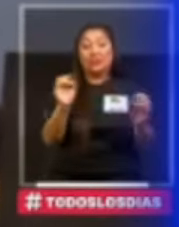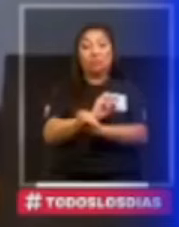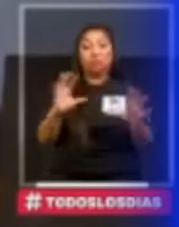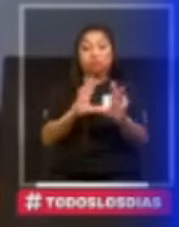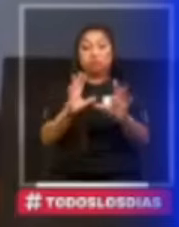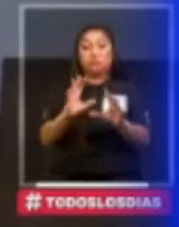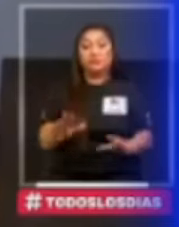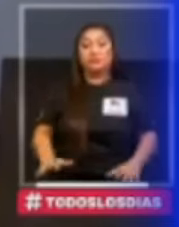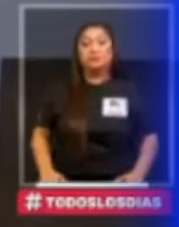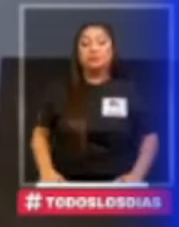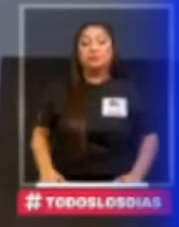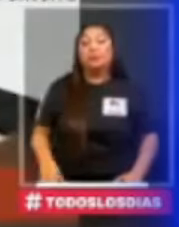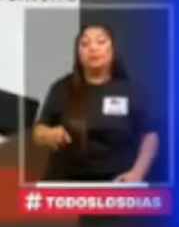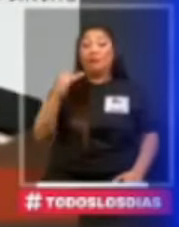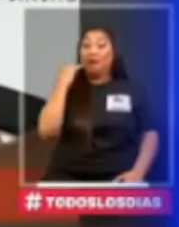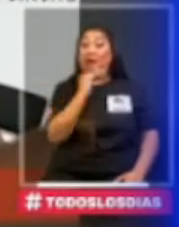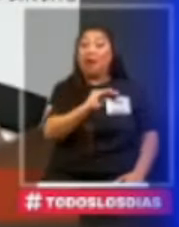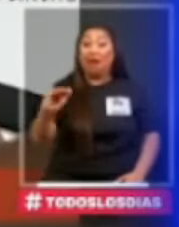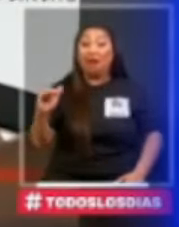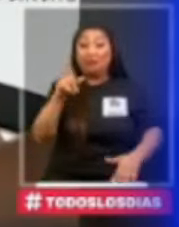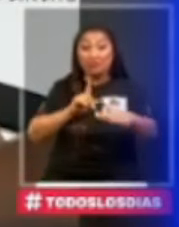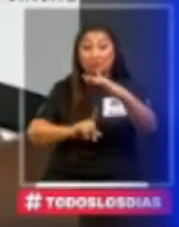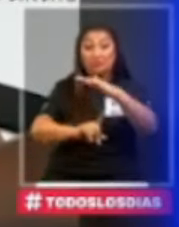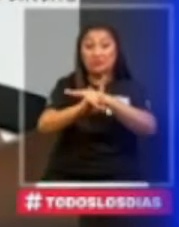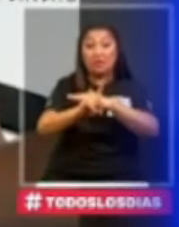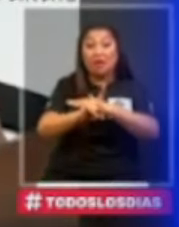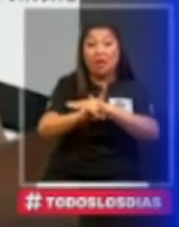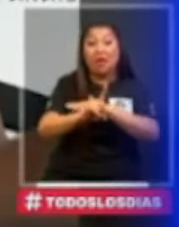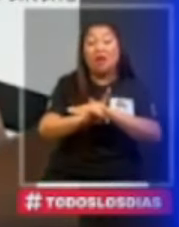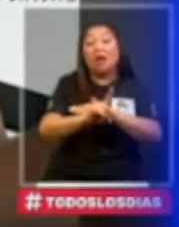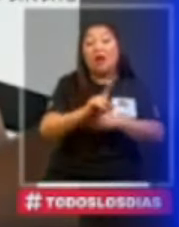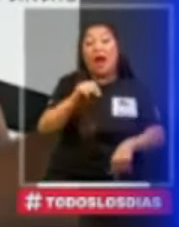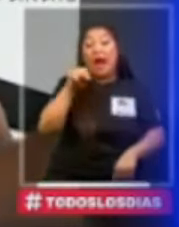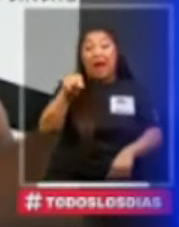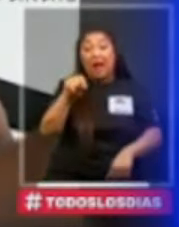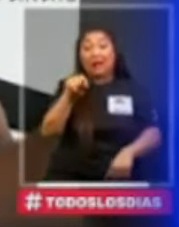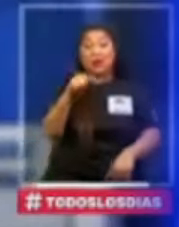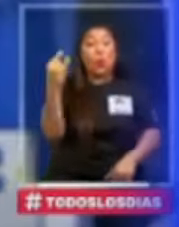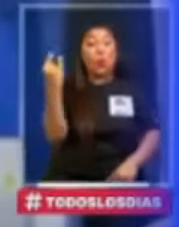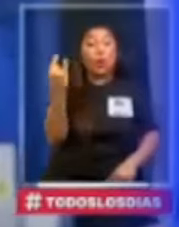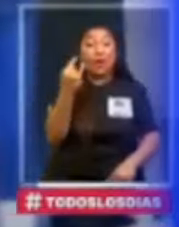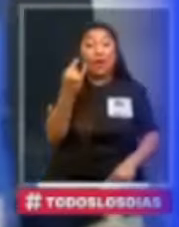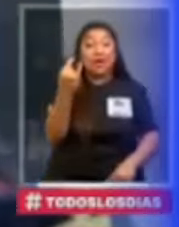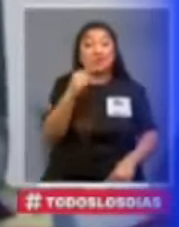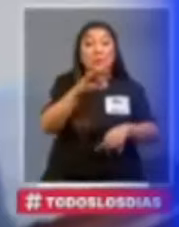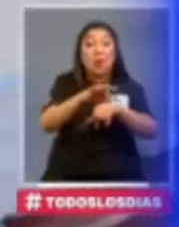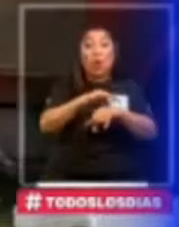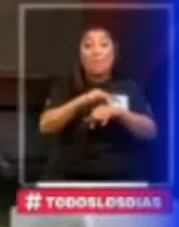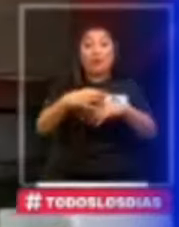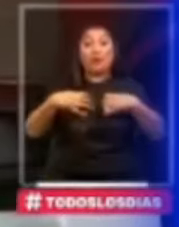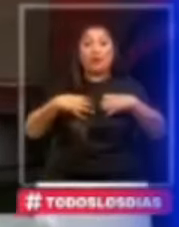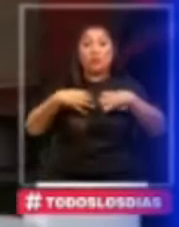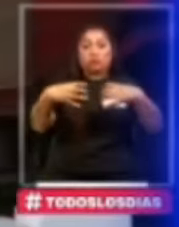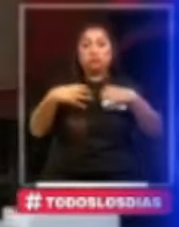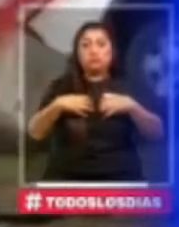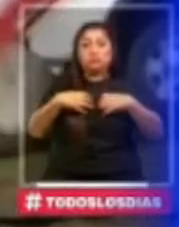La paciente ingresó a la unidad de emergencia adulto y fue reanimada por el equipo de médicos de nuestra unidad